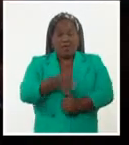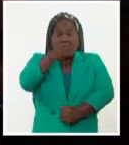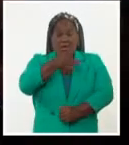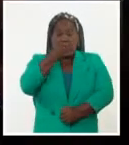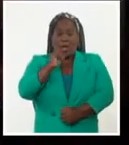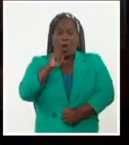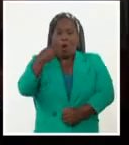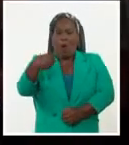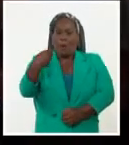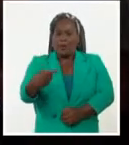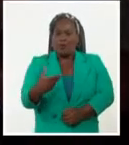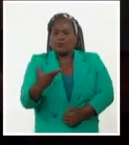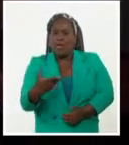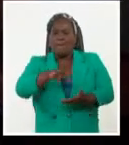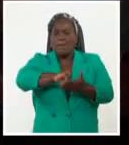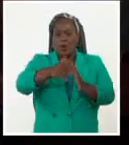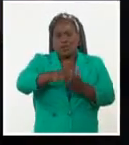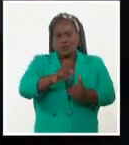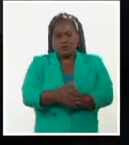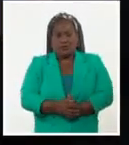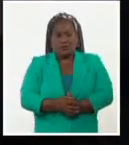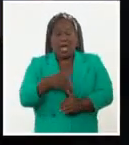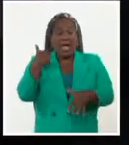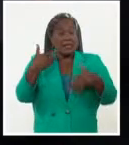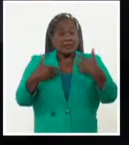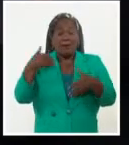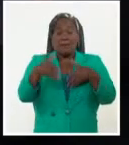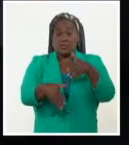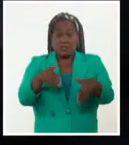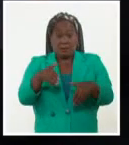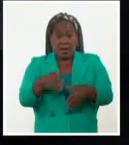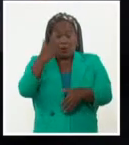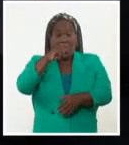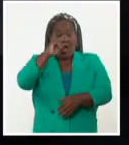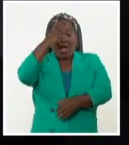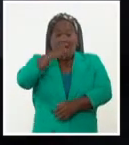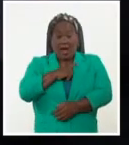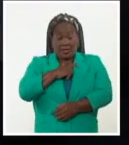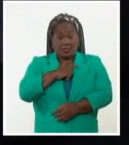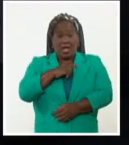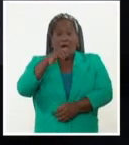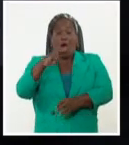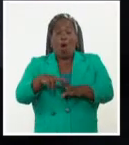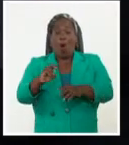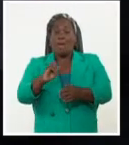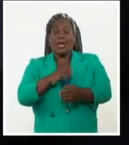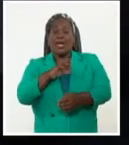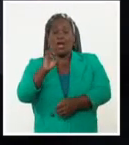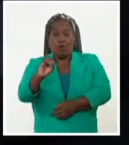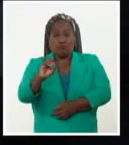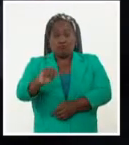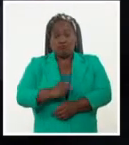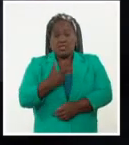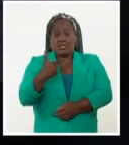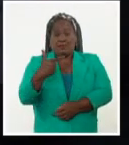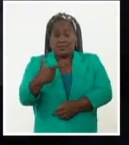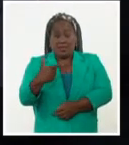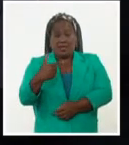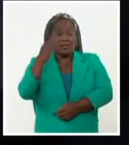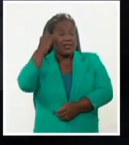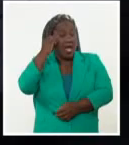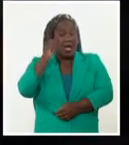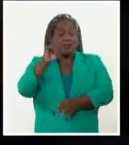opiniones al respecto. En el acto participaron también Ana María Mari Machado y Homero Acosta Álvarez, vicepresidenta y secretario